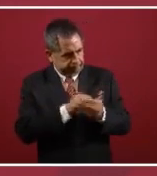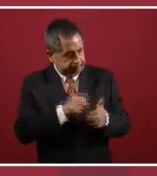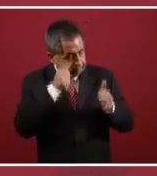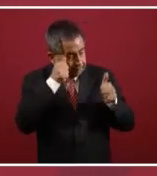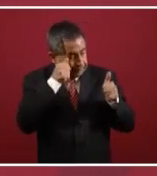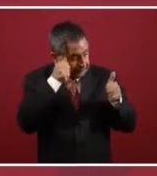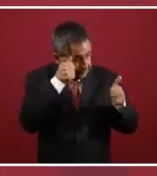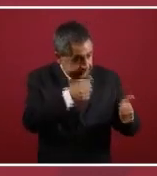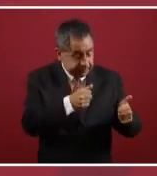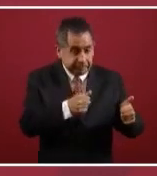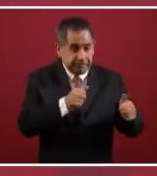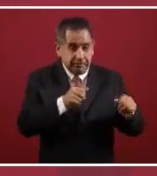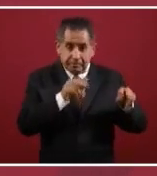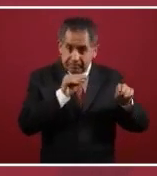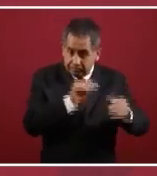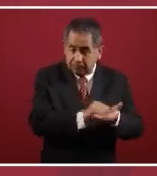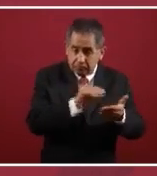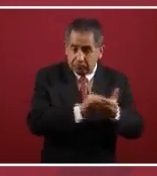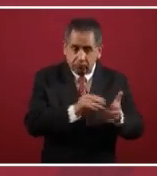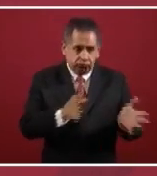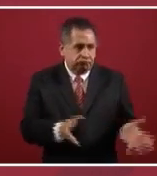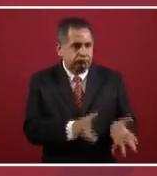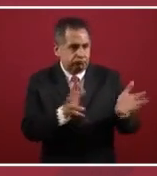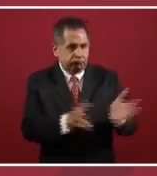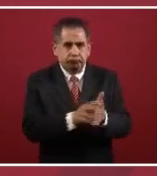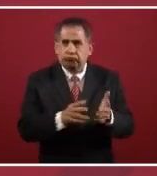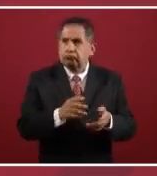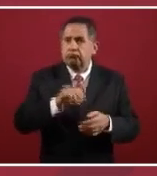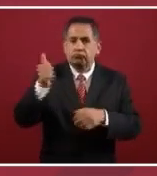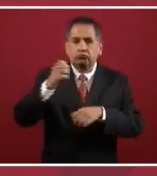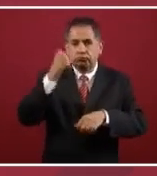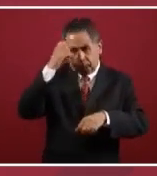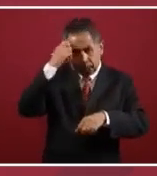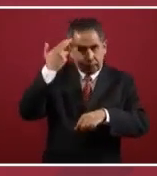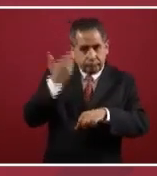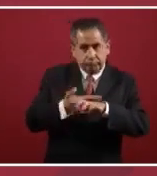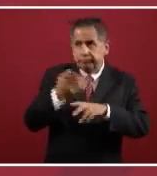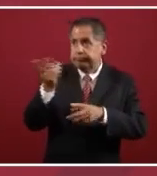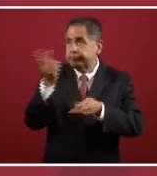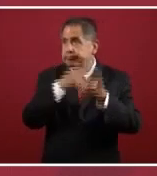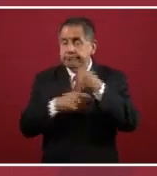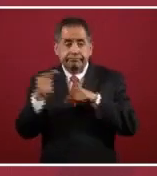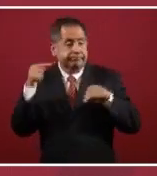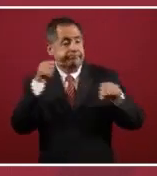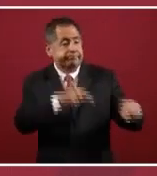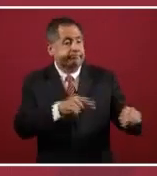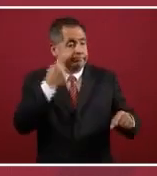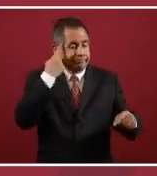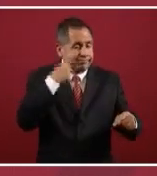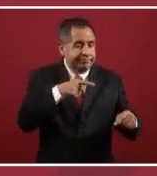seguir promoviendo la inversión extranjera para